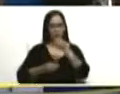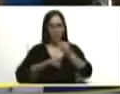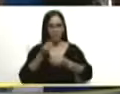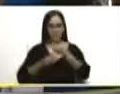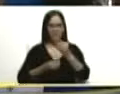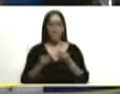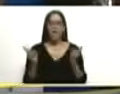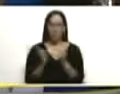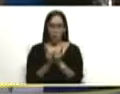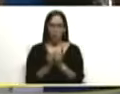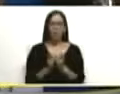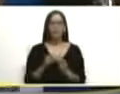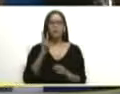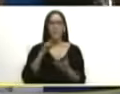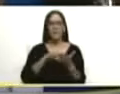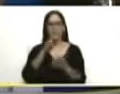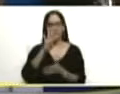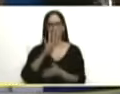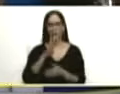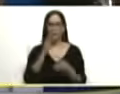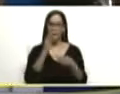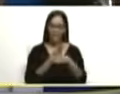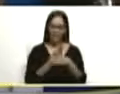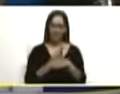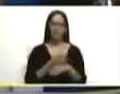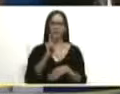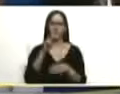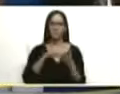corto plazo 2024, mediano